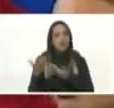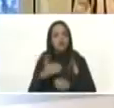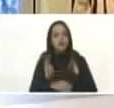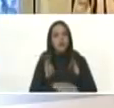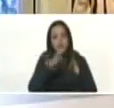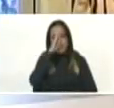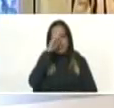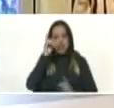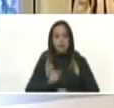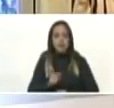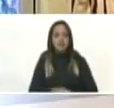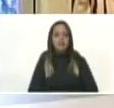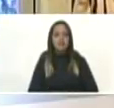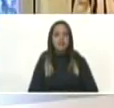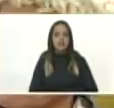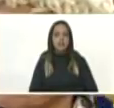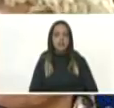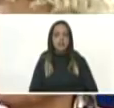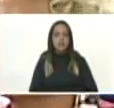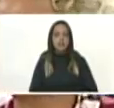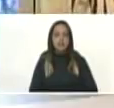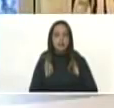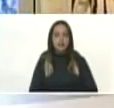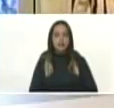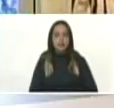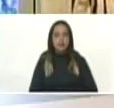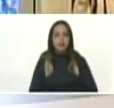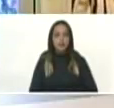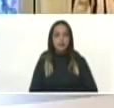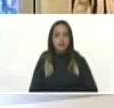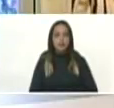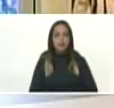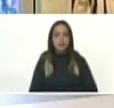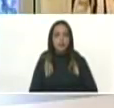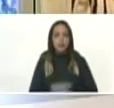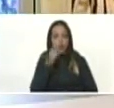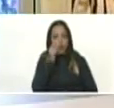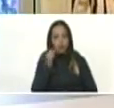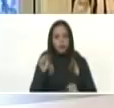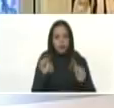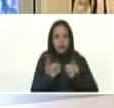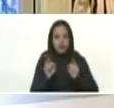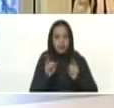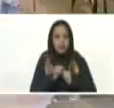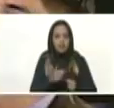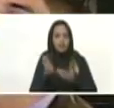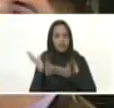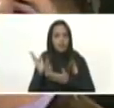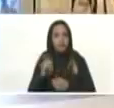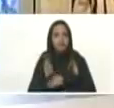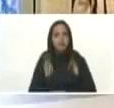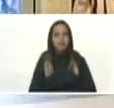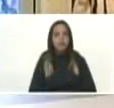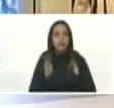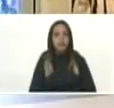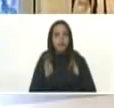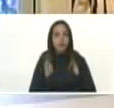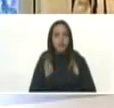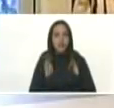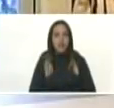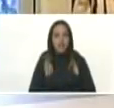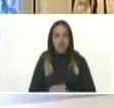también, Arnoldo José Avancini Chirino. De Mérida, Luis Martín Hernández. De